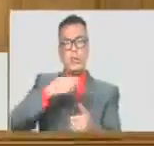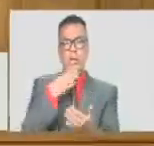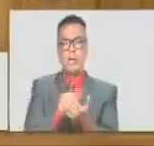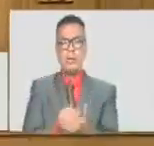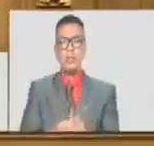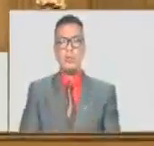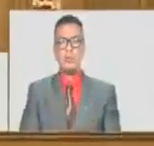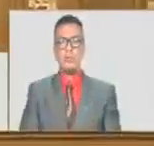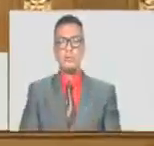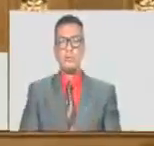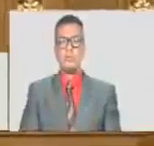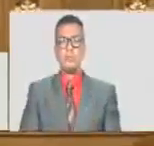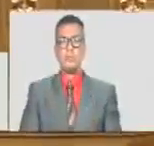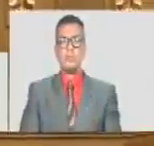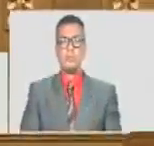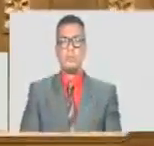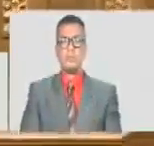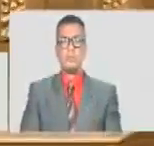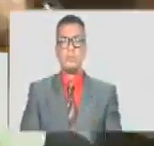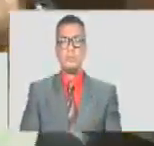gracias.